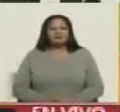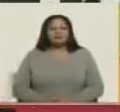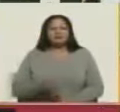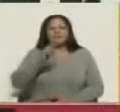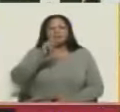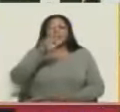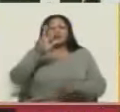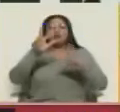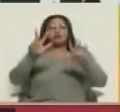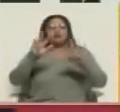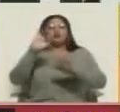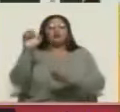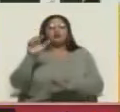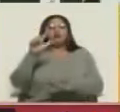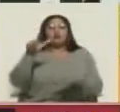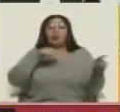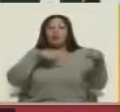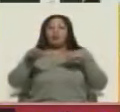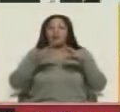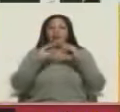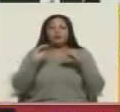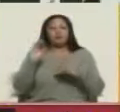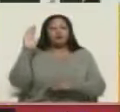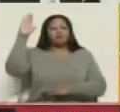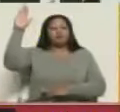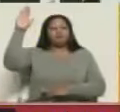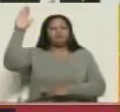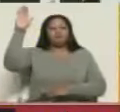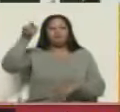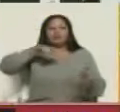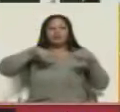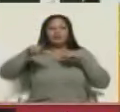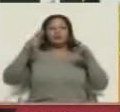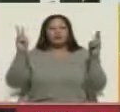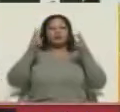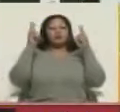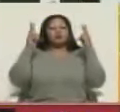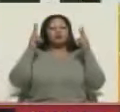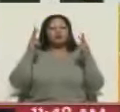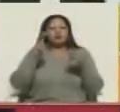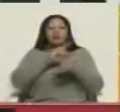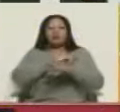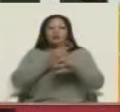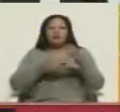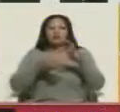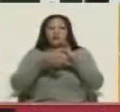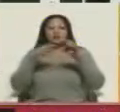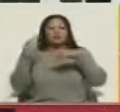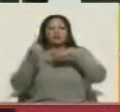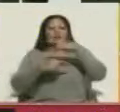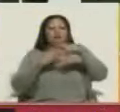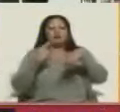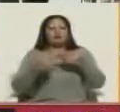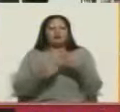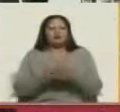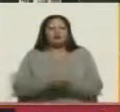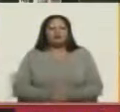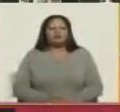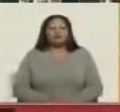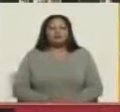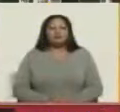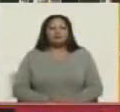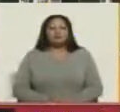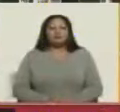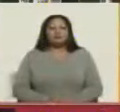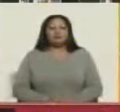28 de julio, listos para la batalla y listos para la gran victoria de la fuerza revolucionaria. Miren,